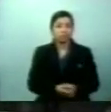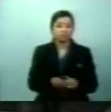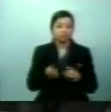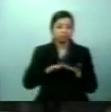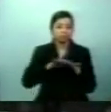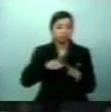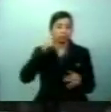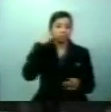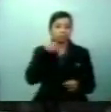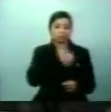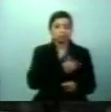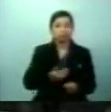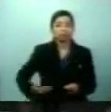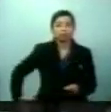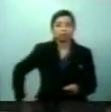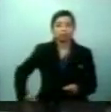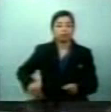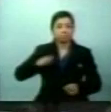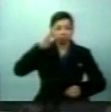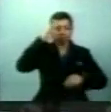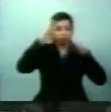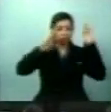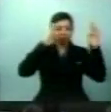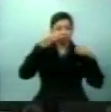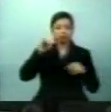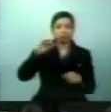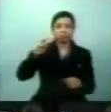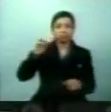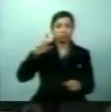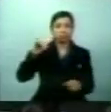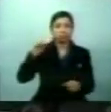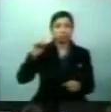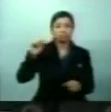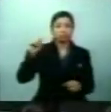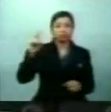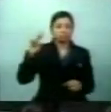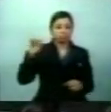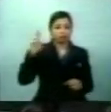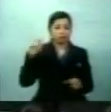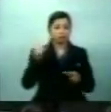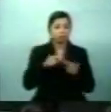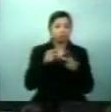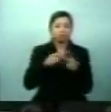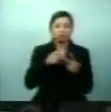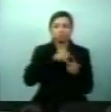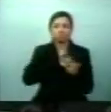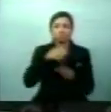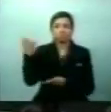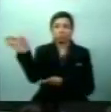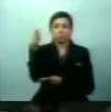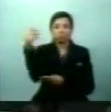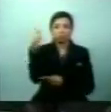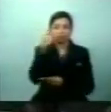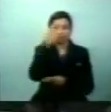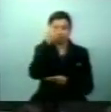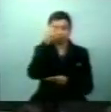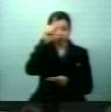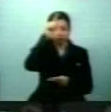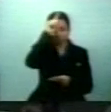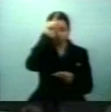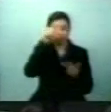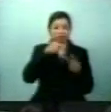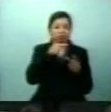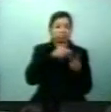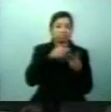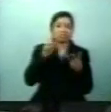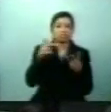Gracias, señor presidente. Un saludo al licenciado Mario Salaverría, al señor embajador de Alemania, al señor viceministro